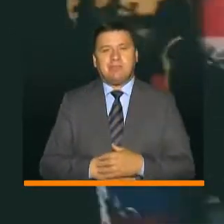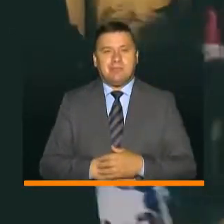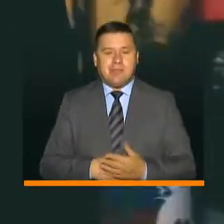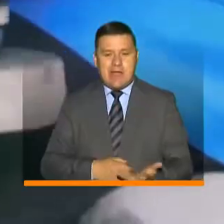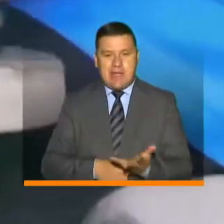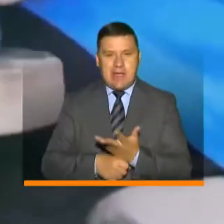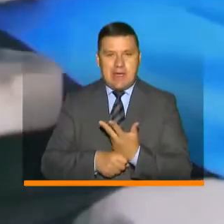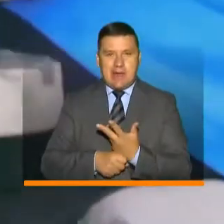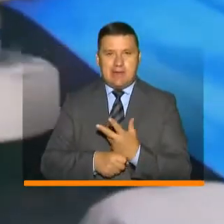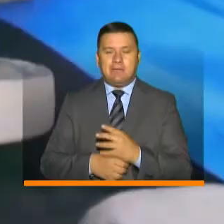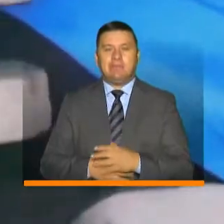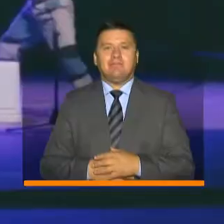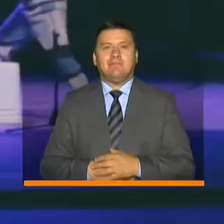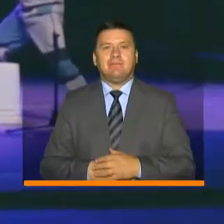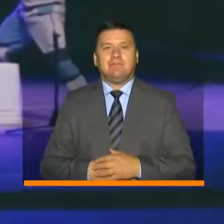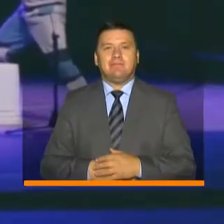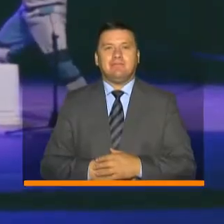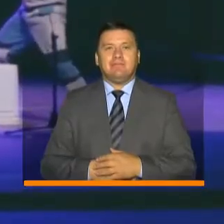artes,